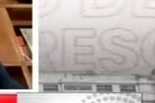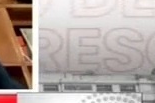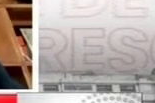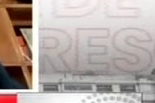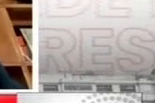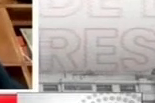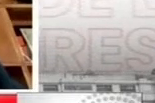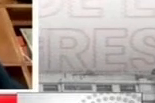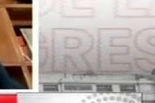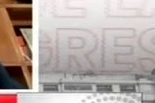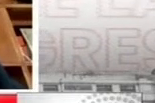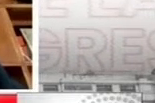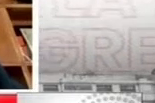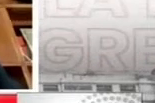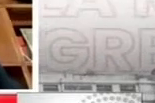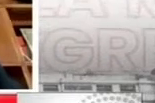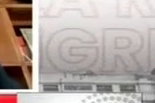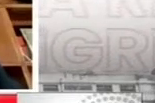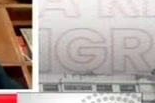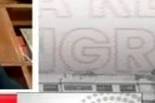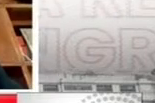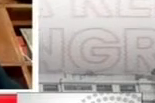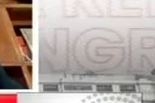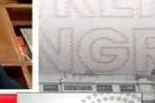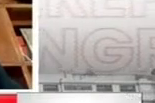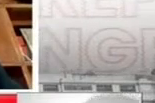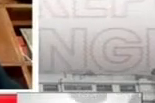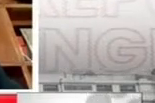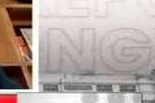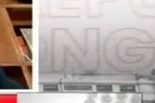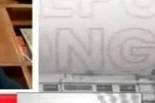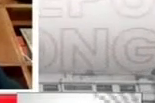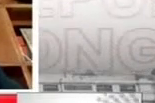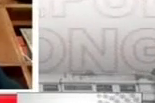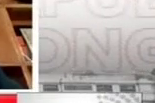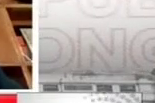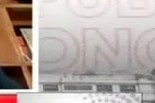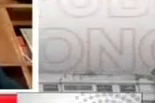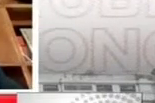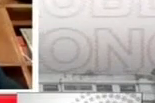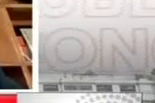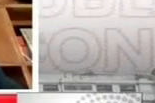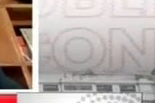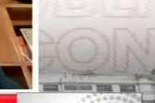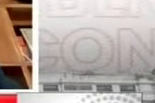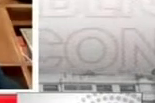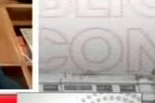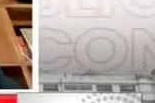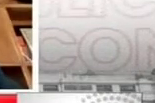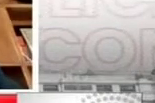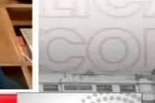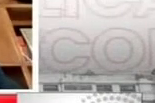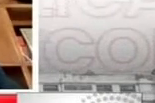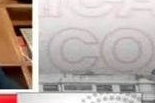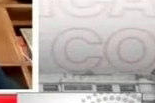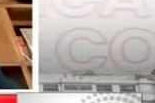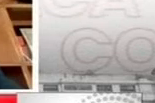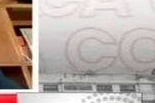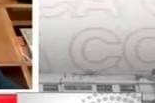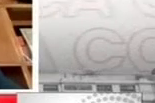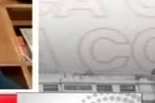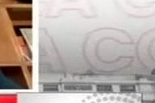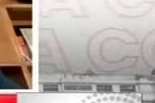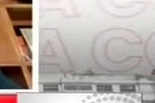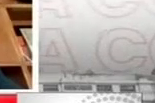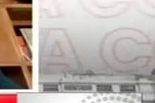que sabemos que la recaudación es muy baja, pero creo que lo más importante es